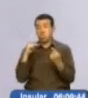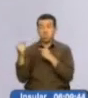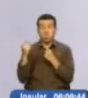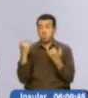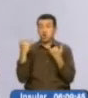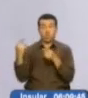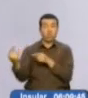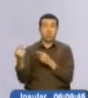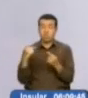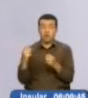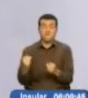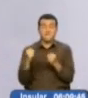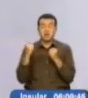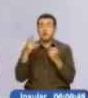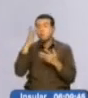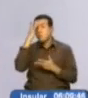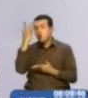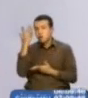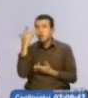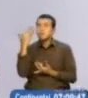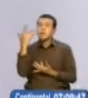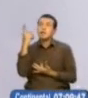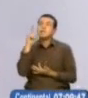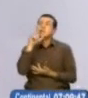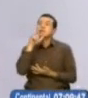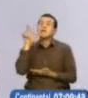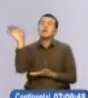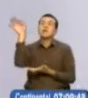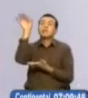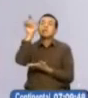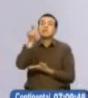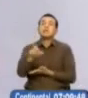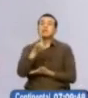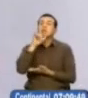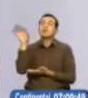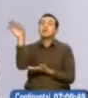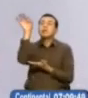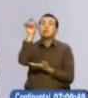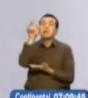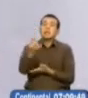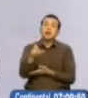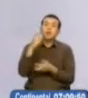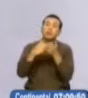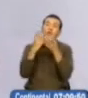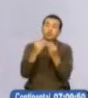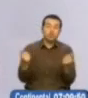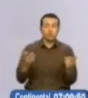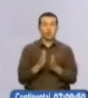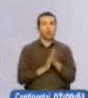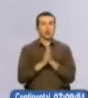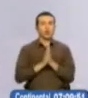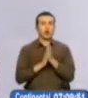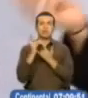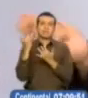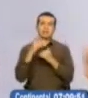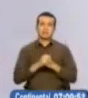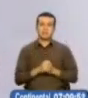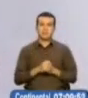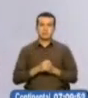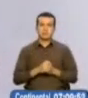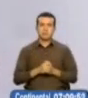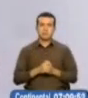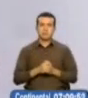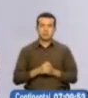vivimos es la espera de un Mesías, ¿no? Todos están esperando que venga un Mesías, arregle las cosas. Si lo hace mal es el